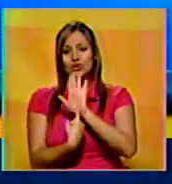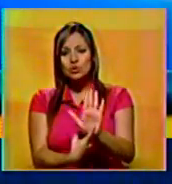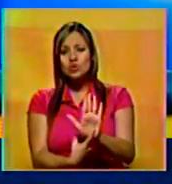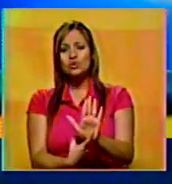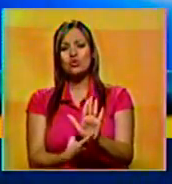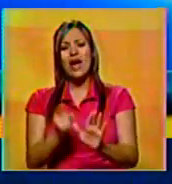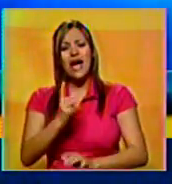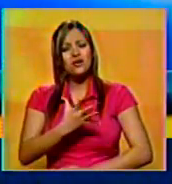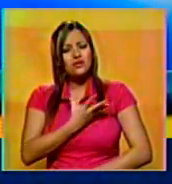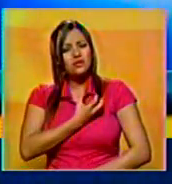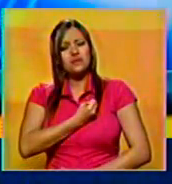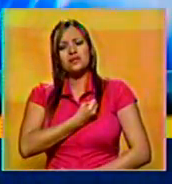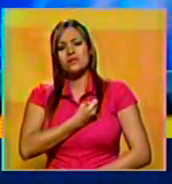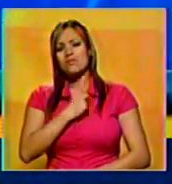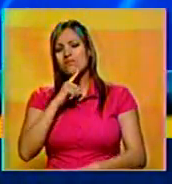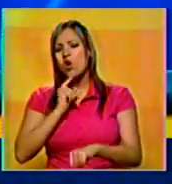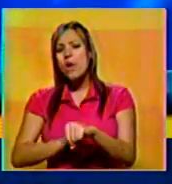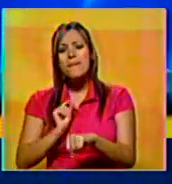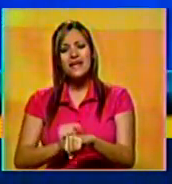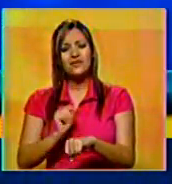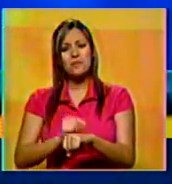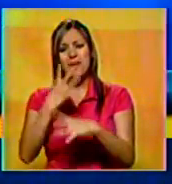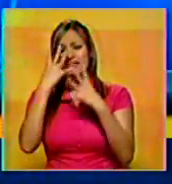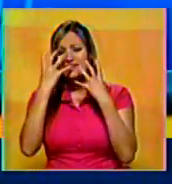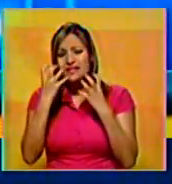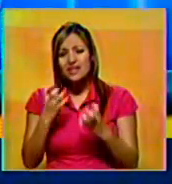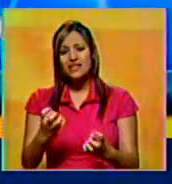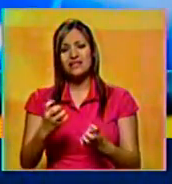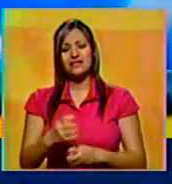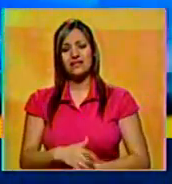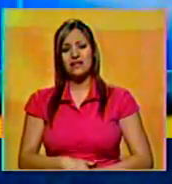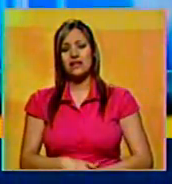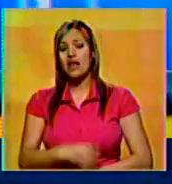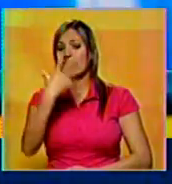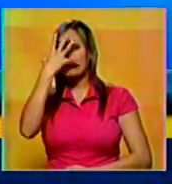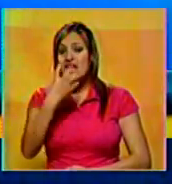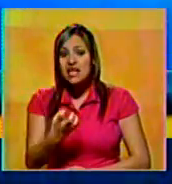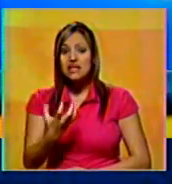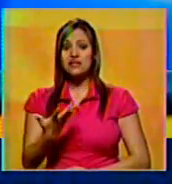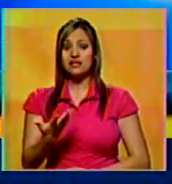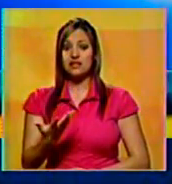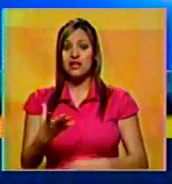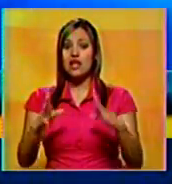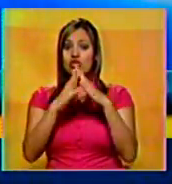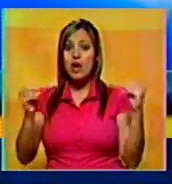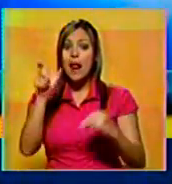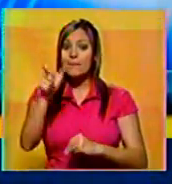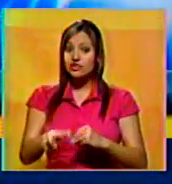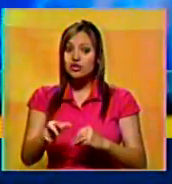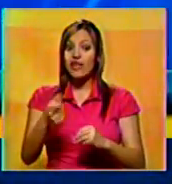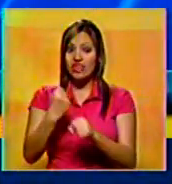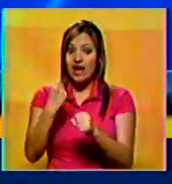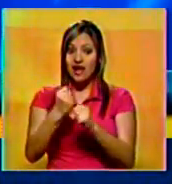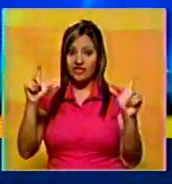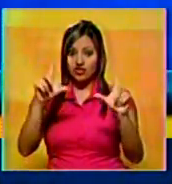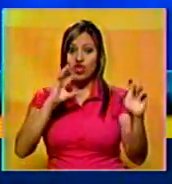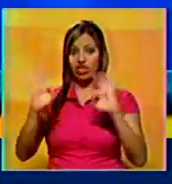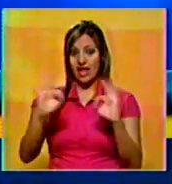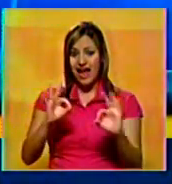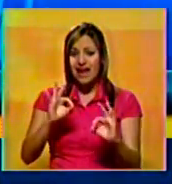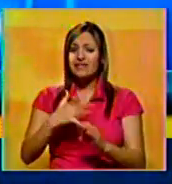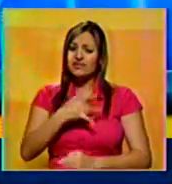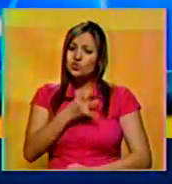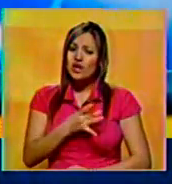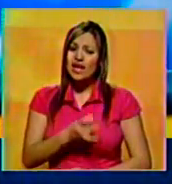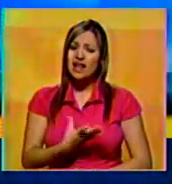tan conmovedor, uno de los momentos más tristes y sobre todo triste para el gremio actoral. Vamos a comentarles que